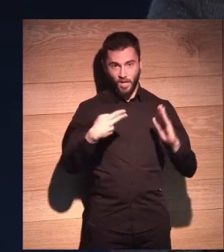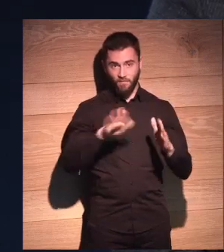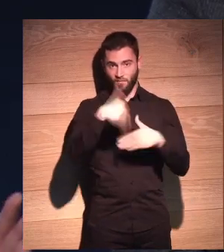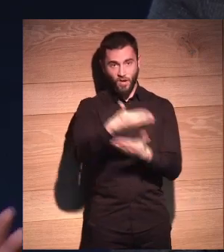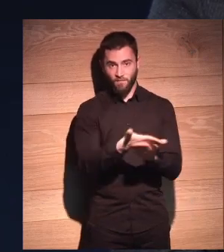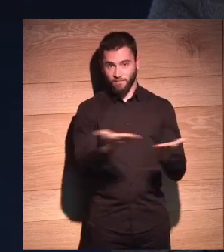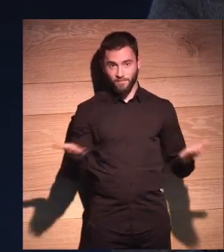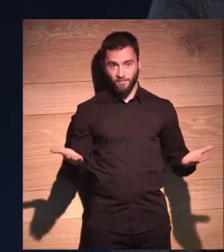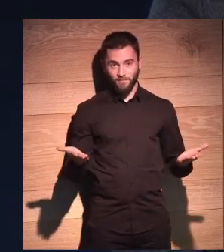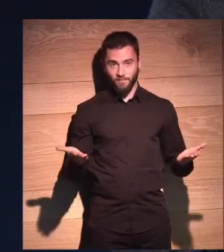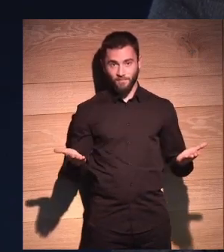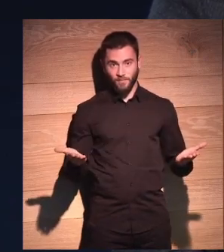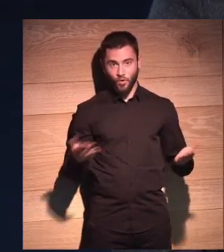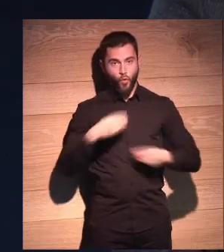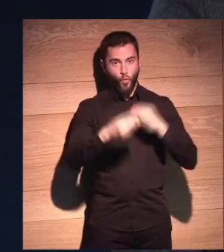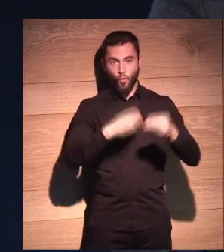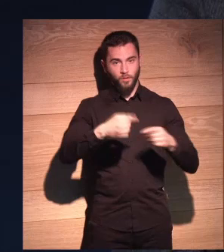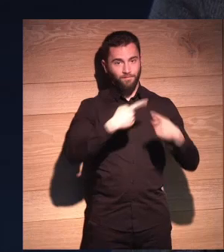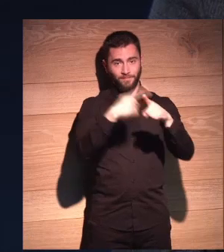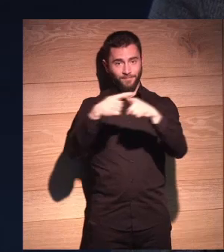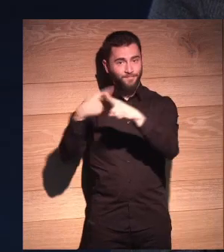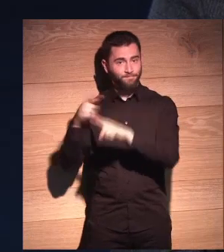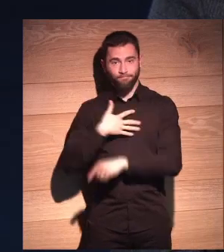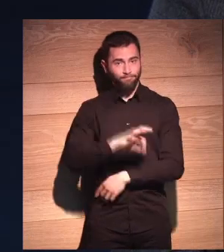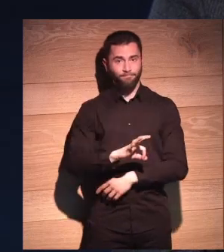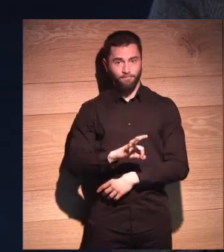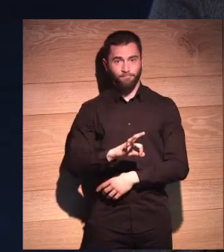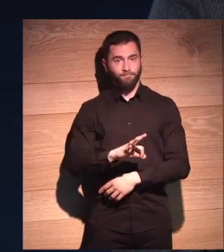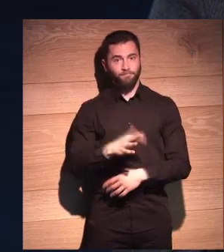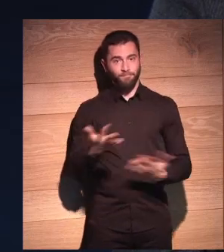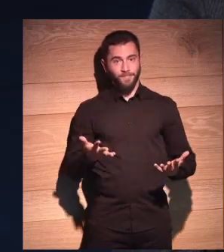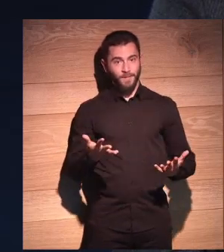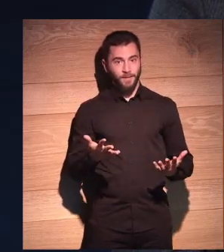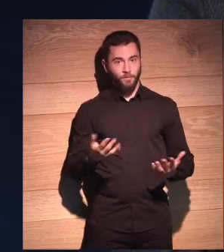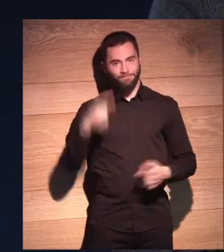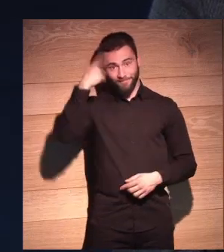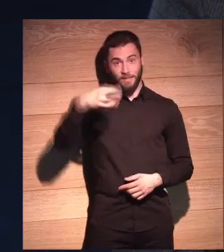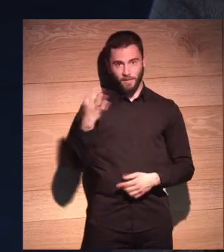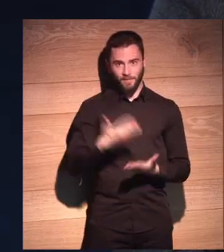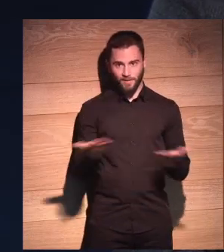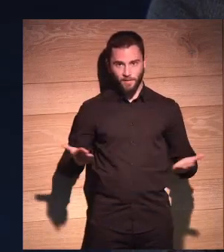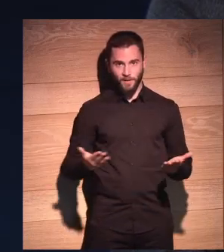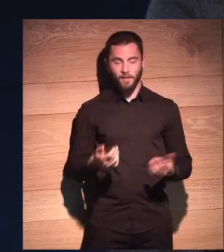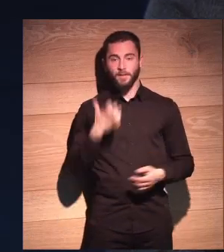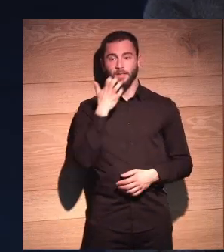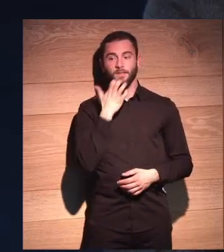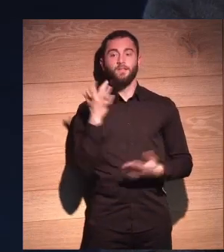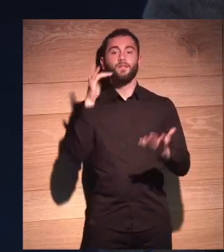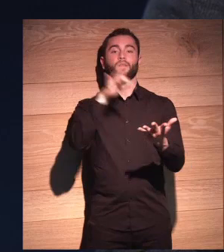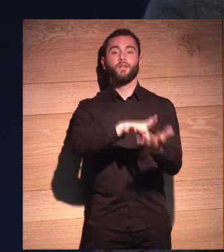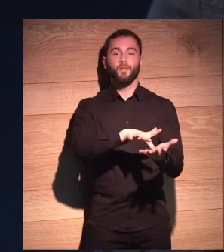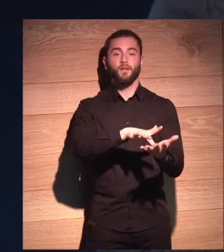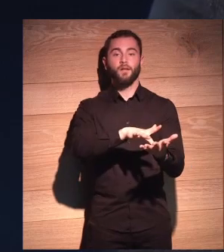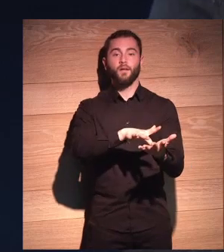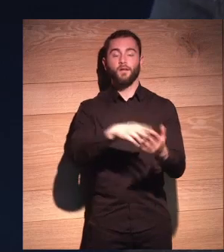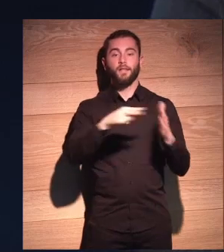se pueden dar otros usos, ¿no? Y esto hay que tenerlo en cuenta, y desde luego desde el momento en el que